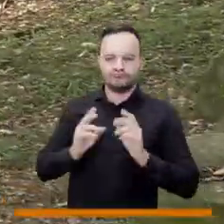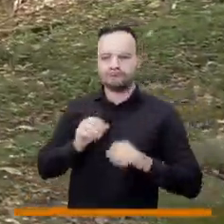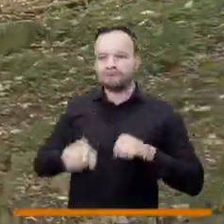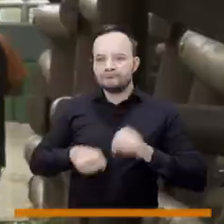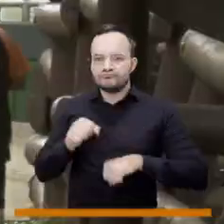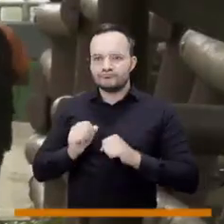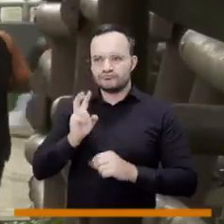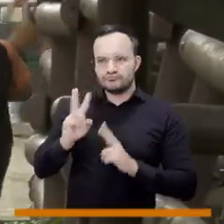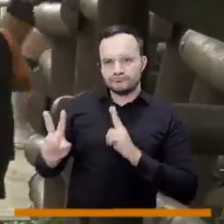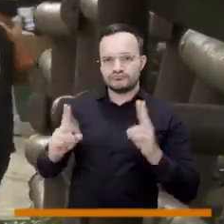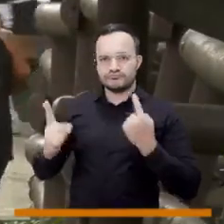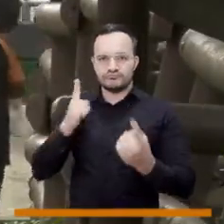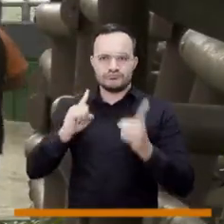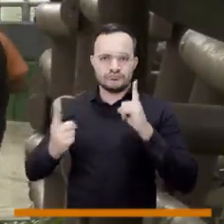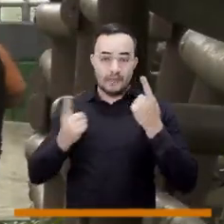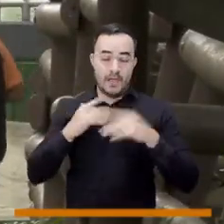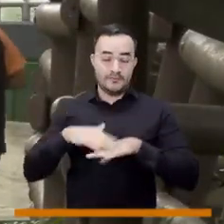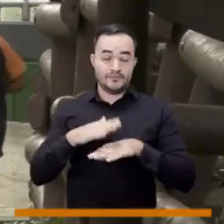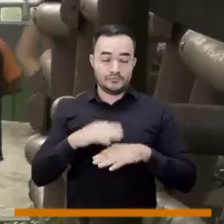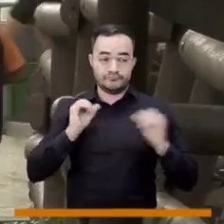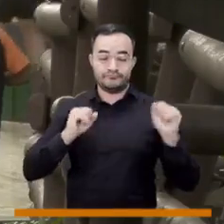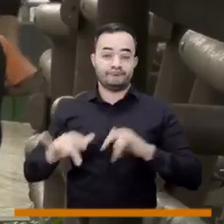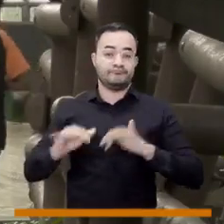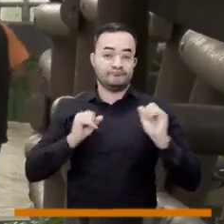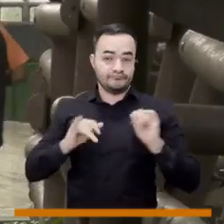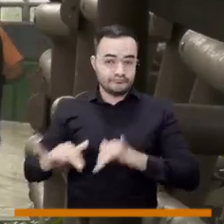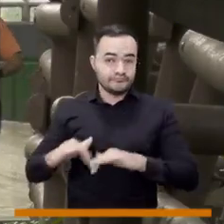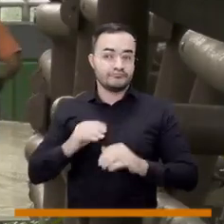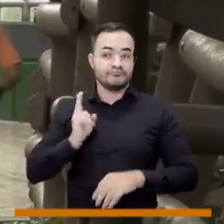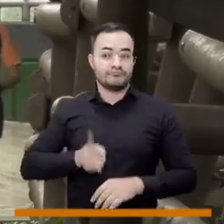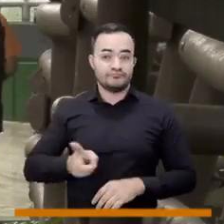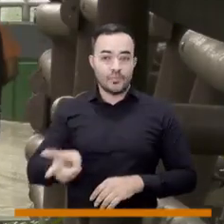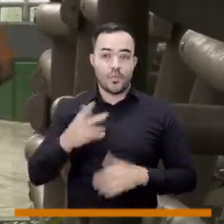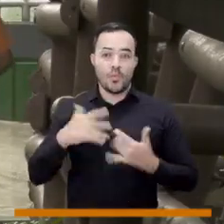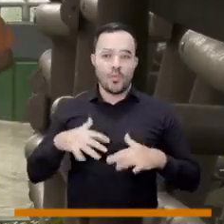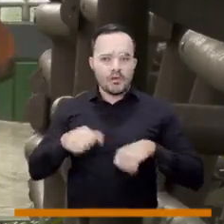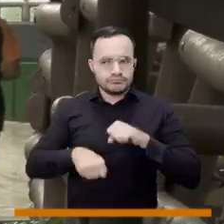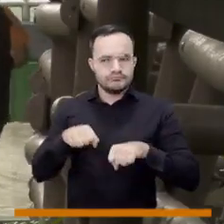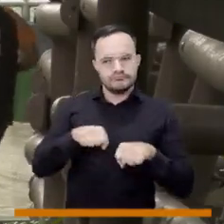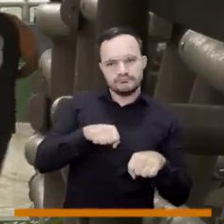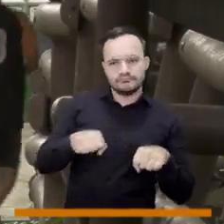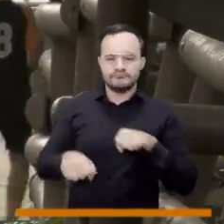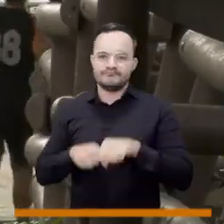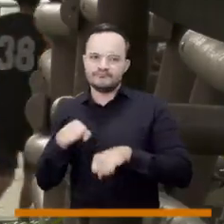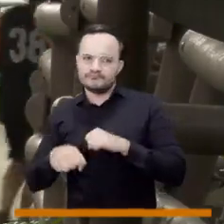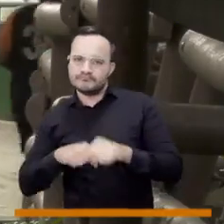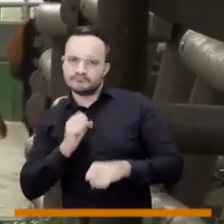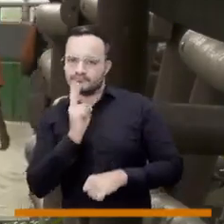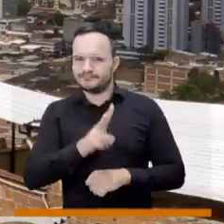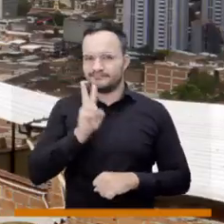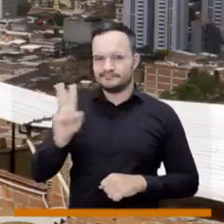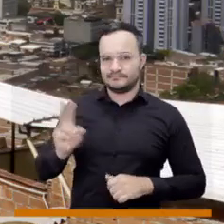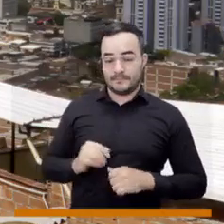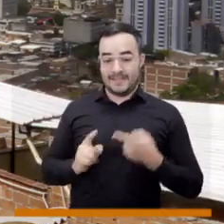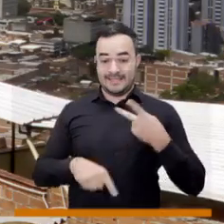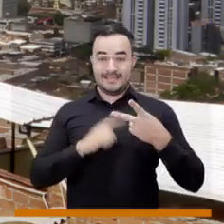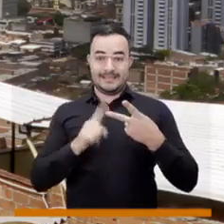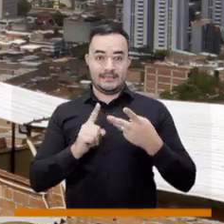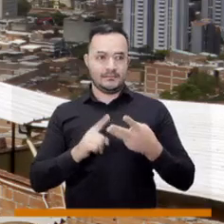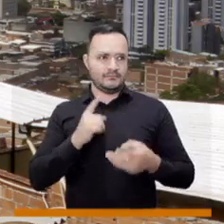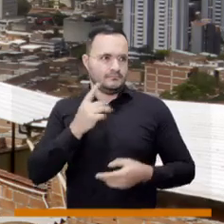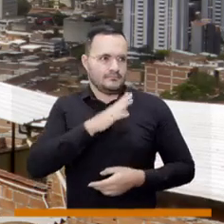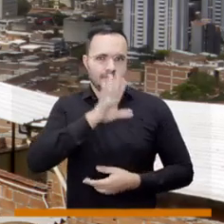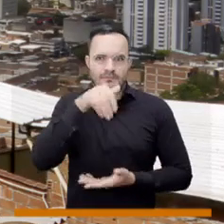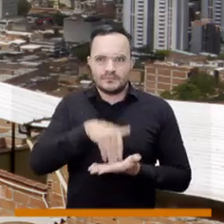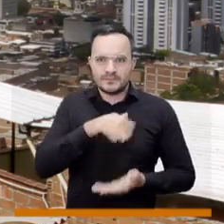que ya hoy por hoy los visita mucho la comunidad y se han dado cuenta de que este Cerro está en el centro de una ciudad y